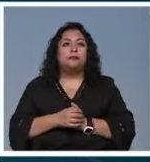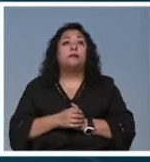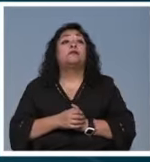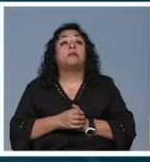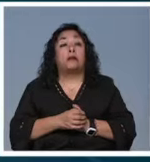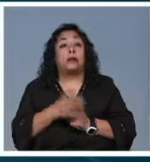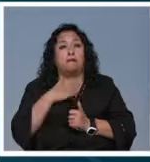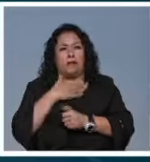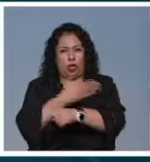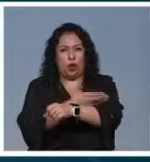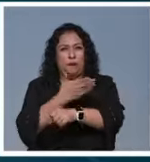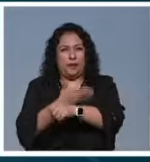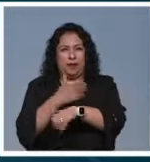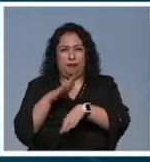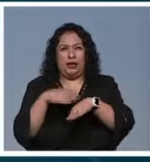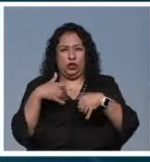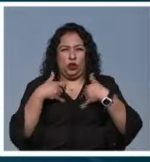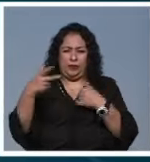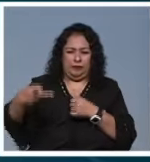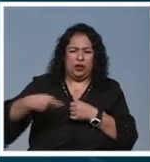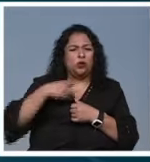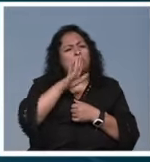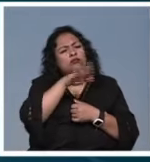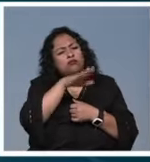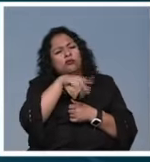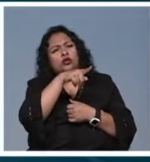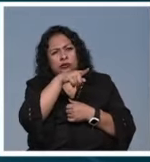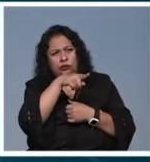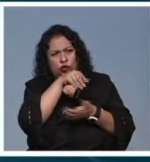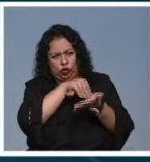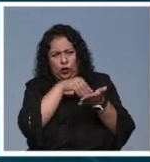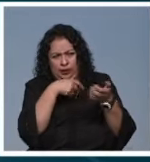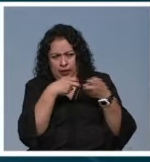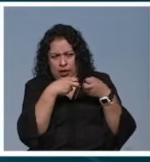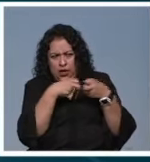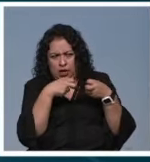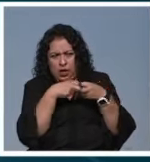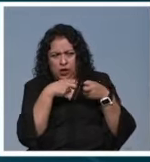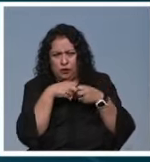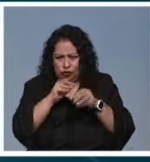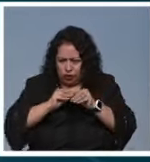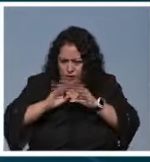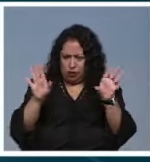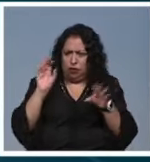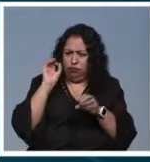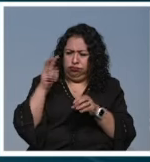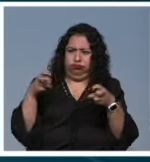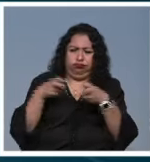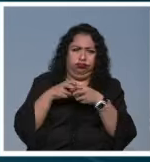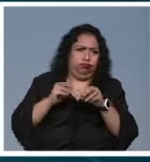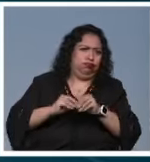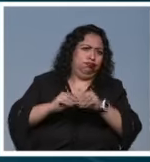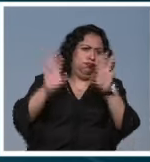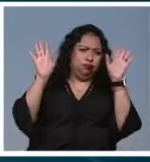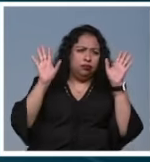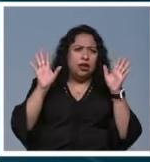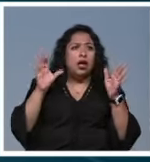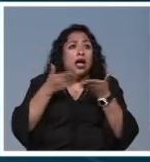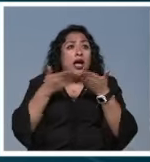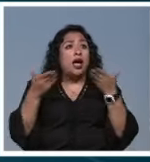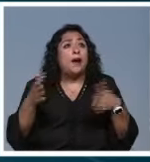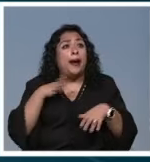Uno de mis compañeros, de los más jóvenes, me preguntaba: oiga, maestro, ¿y usted se sigue poniendo nervioso? Claro que me pongo nervioso, porque ahora